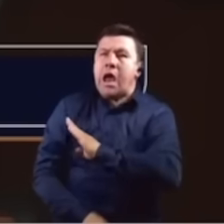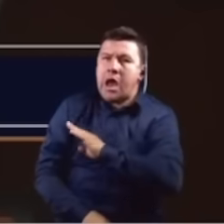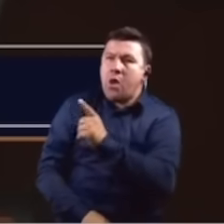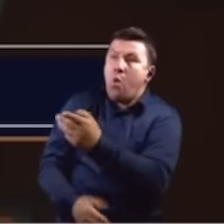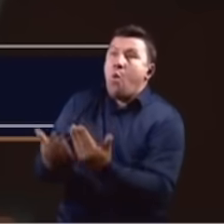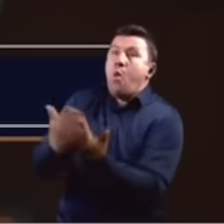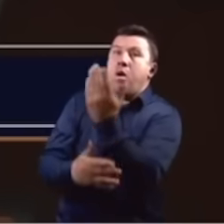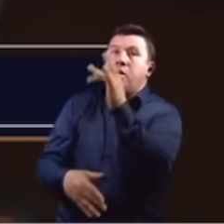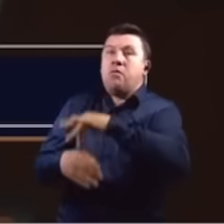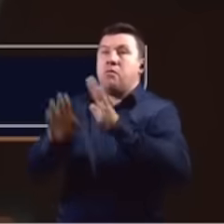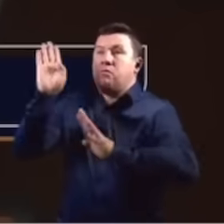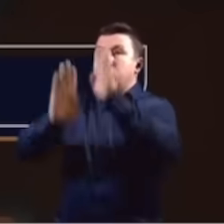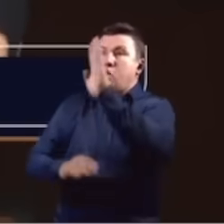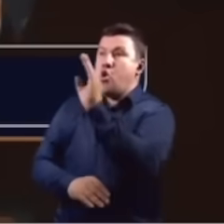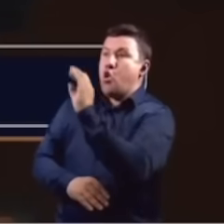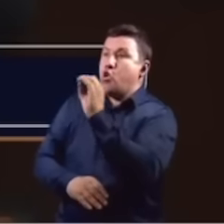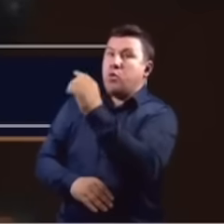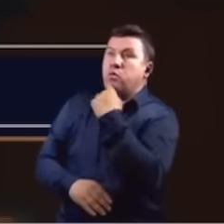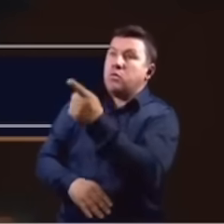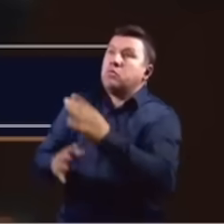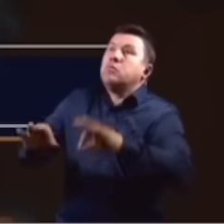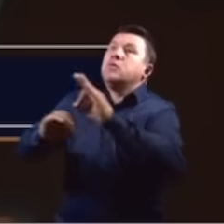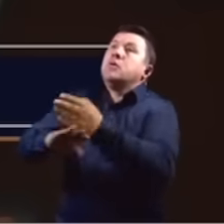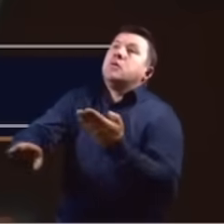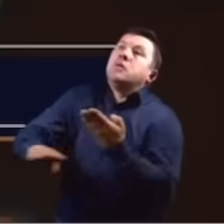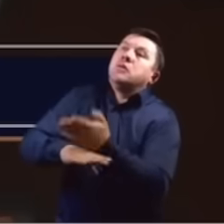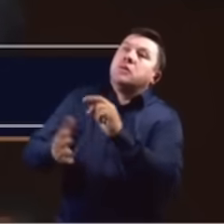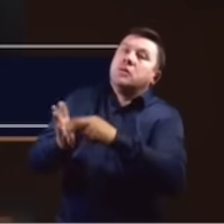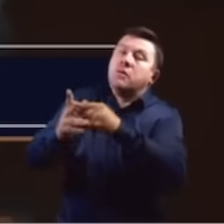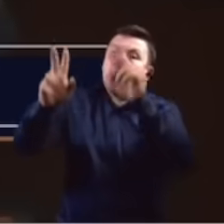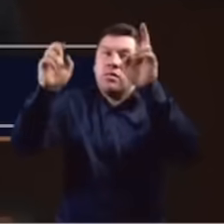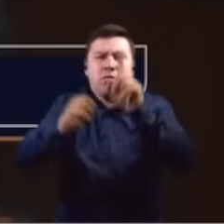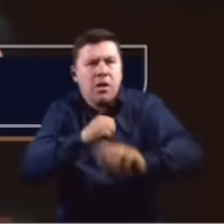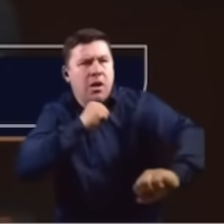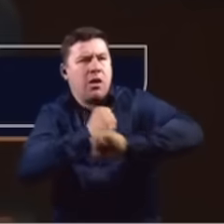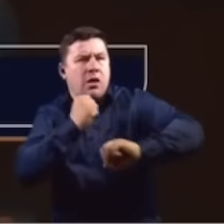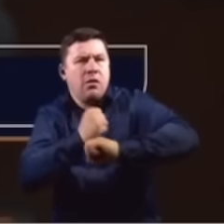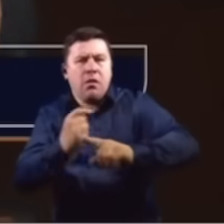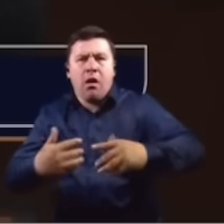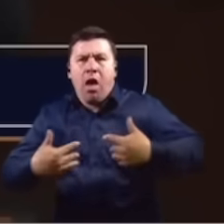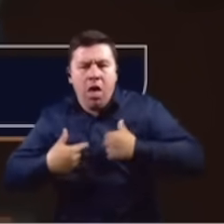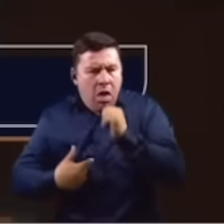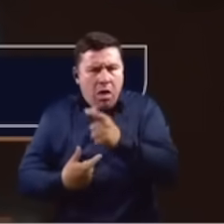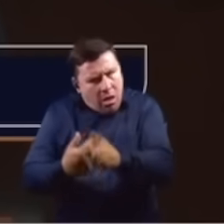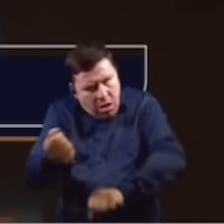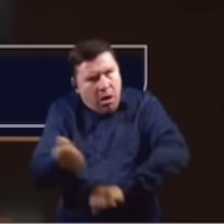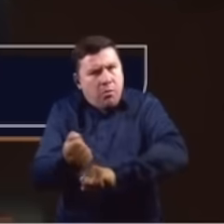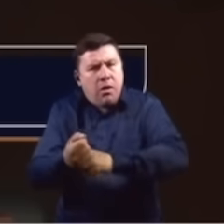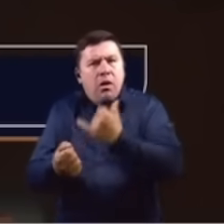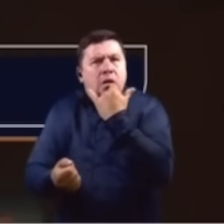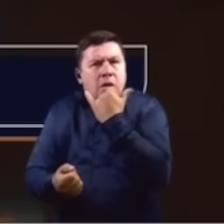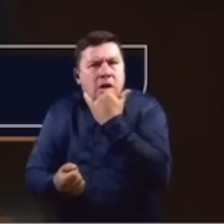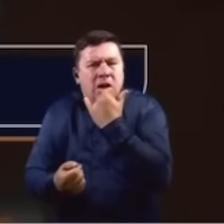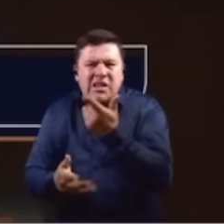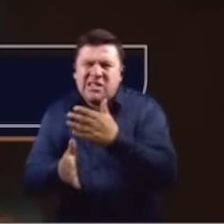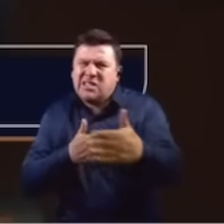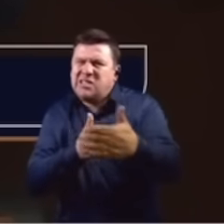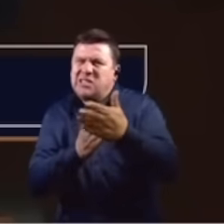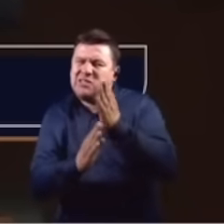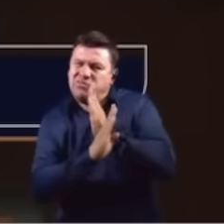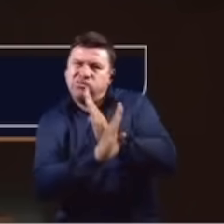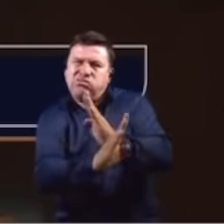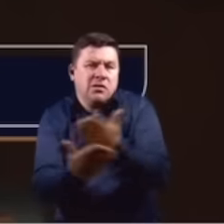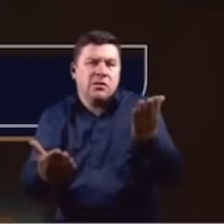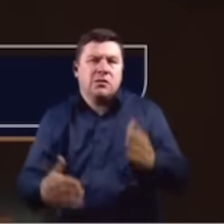nuevos alcaldes elegidos en octubre que prioricen este asunto. Apoyemos a las víctimas de manera inmediata y combatamos el subregistro